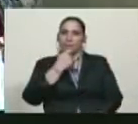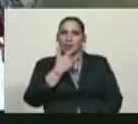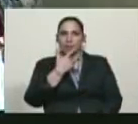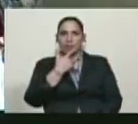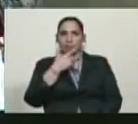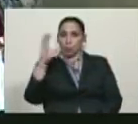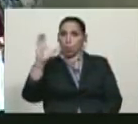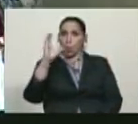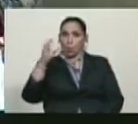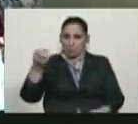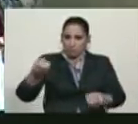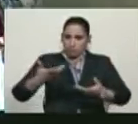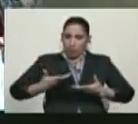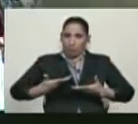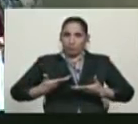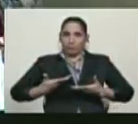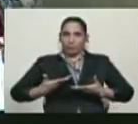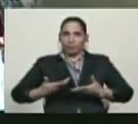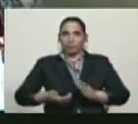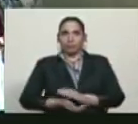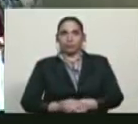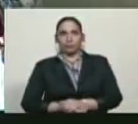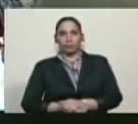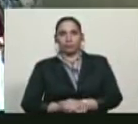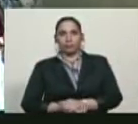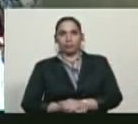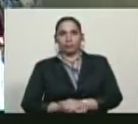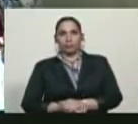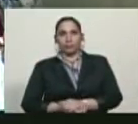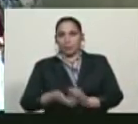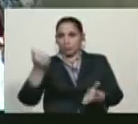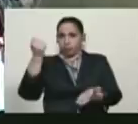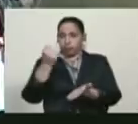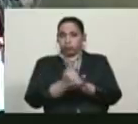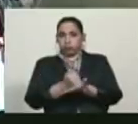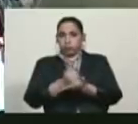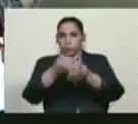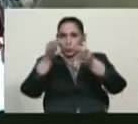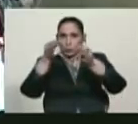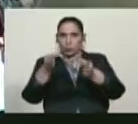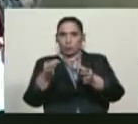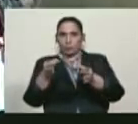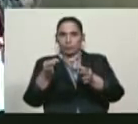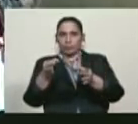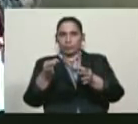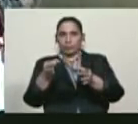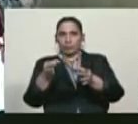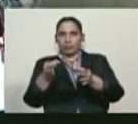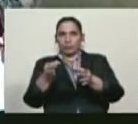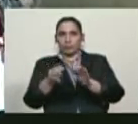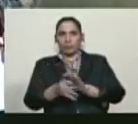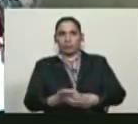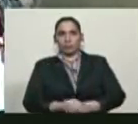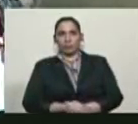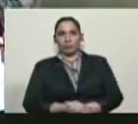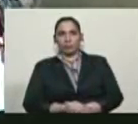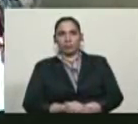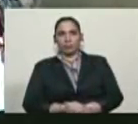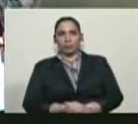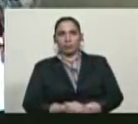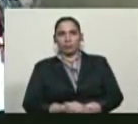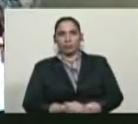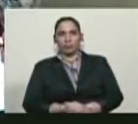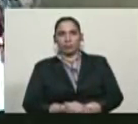regalo tengo el certificado de autenticidad que de la